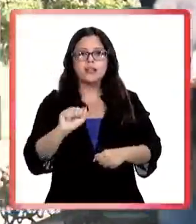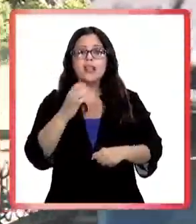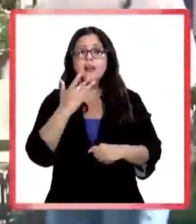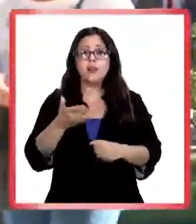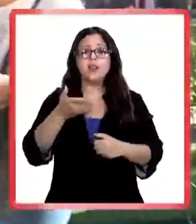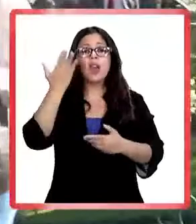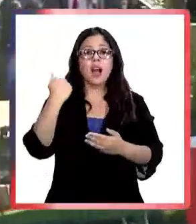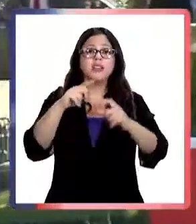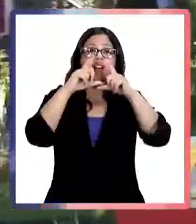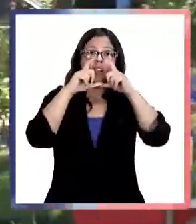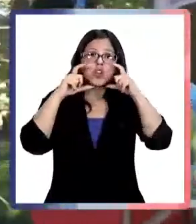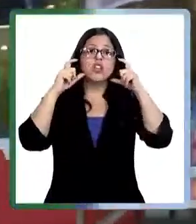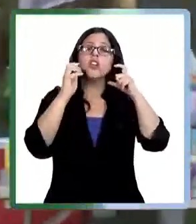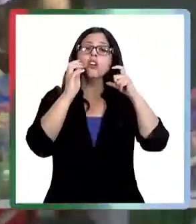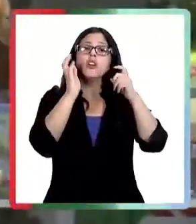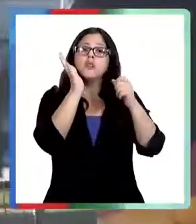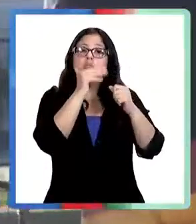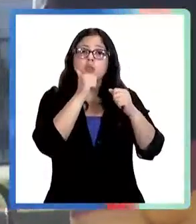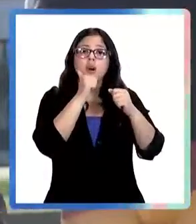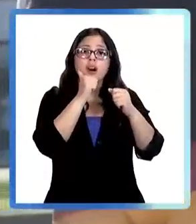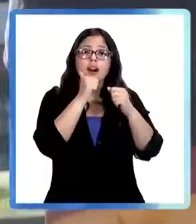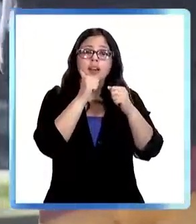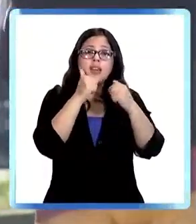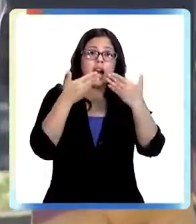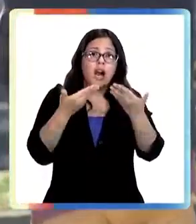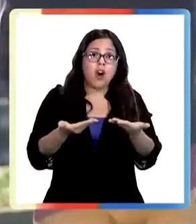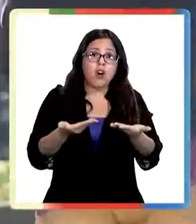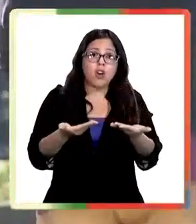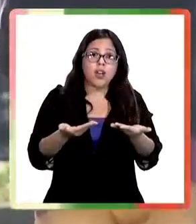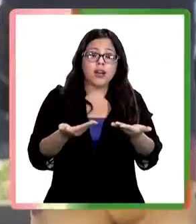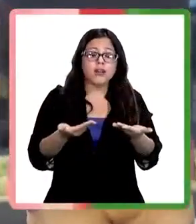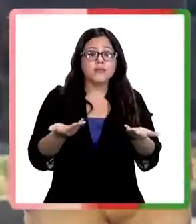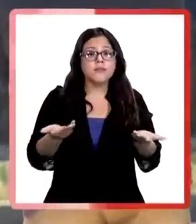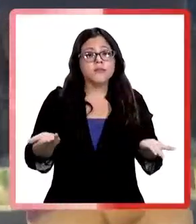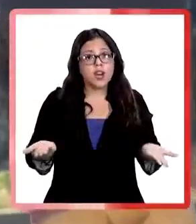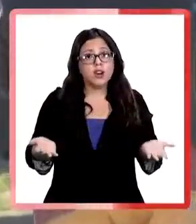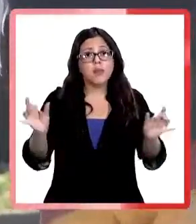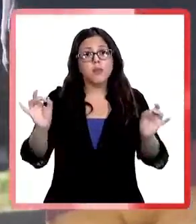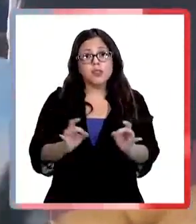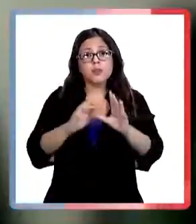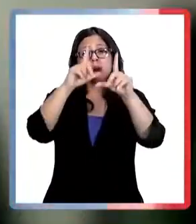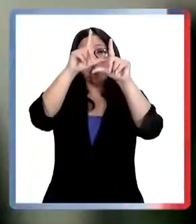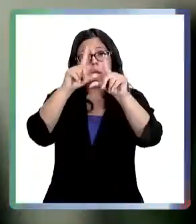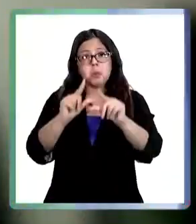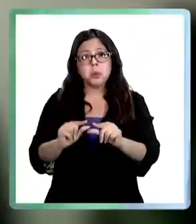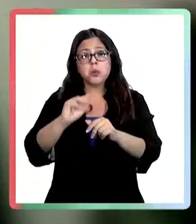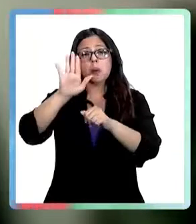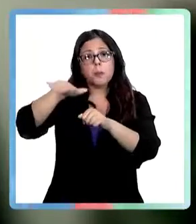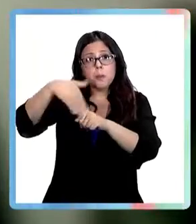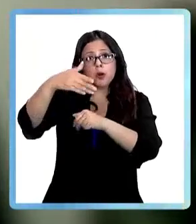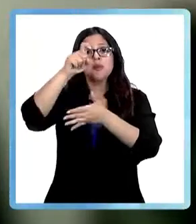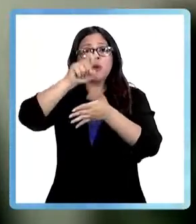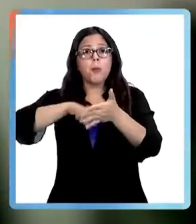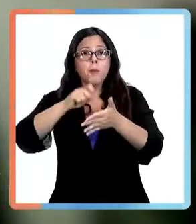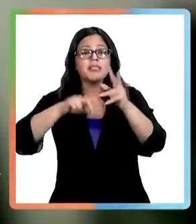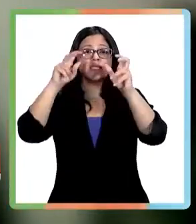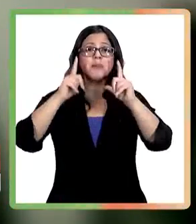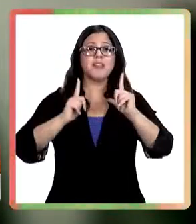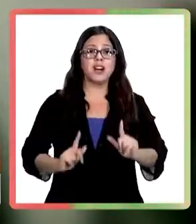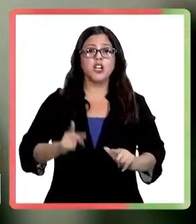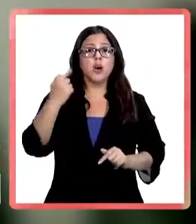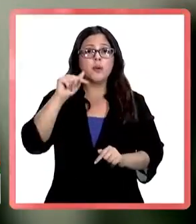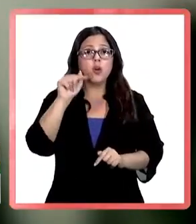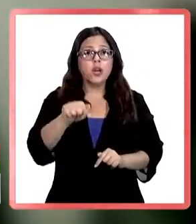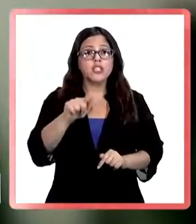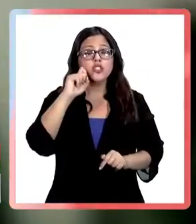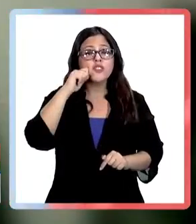niños no estuvieron expuestos, principalmente porque no sacamos la mascarilla, que creemos que va a disminuir en los próximos meses con las vacaciones,